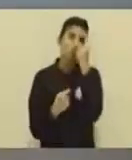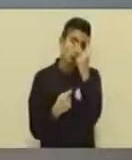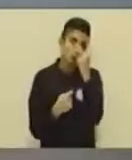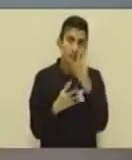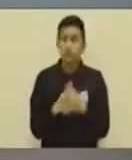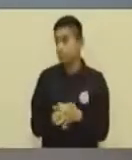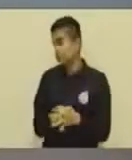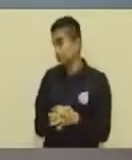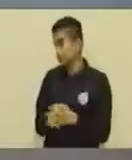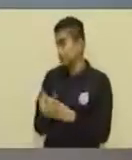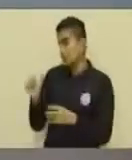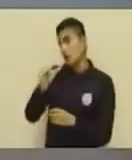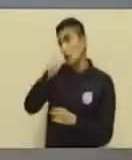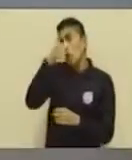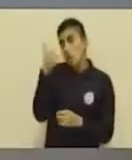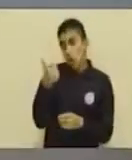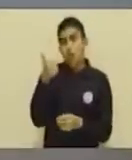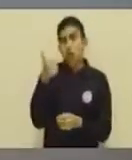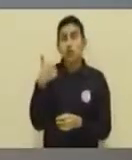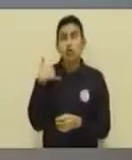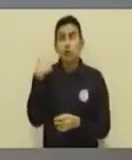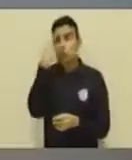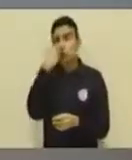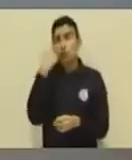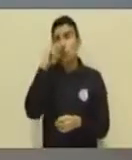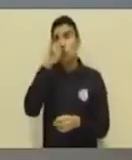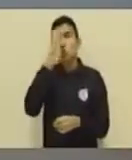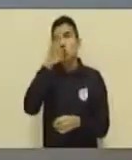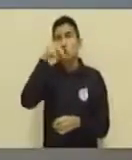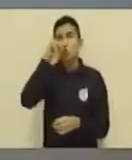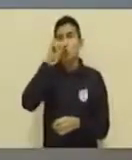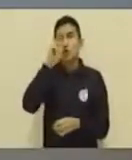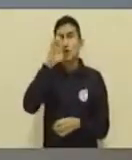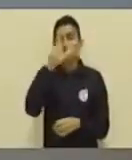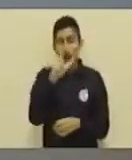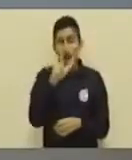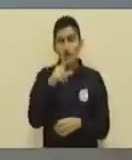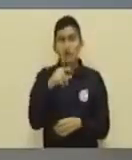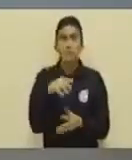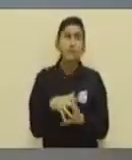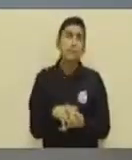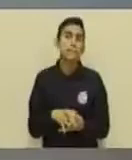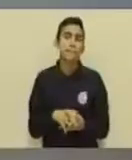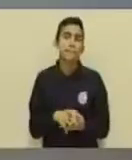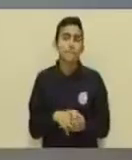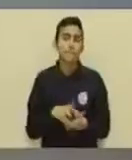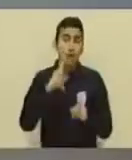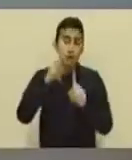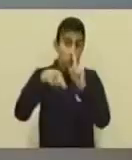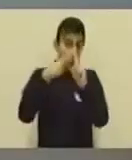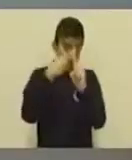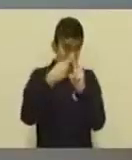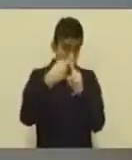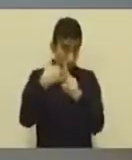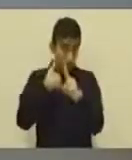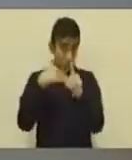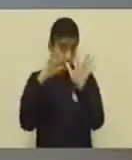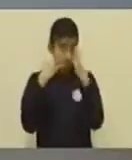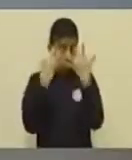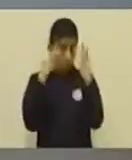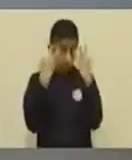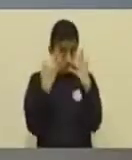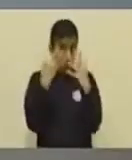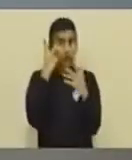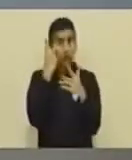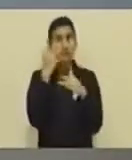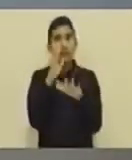el siguiente subnivel P, 6 electrones, sumamos, llevamos 18, y entonces